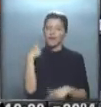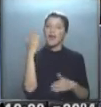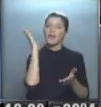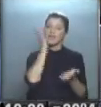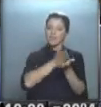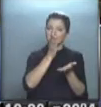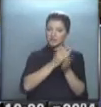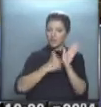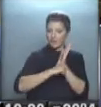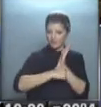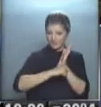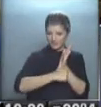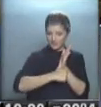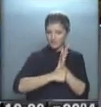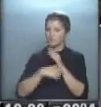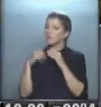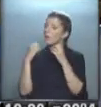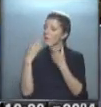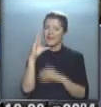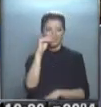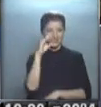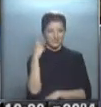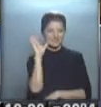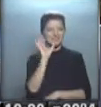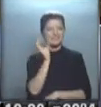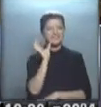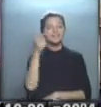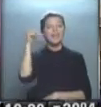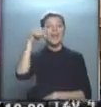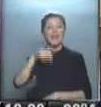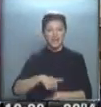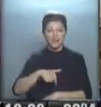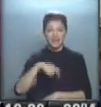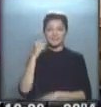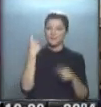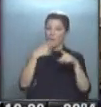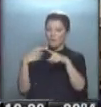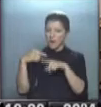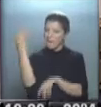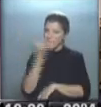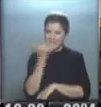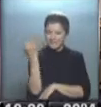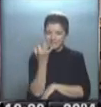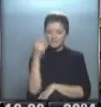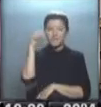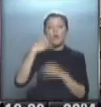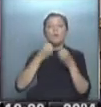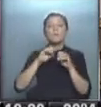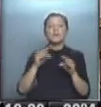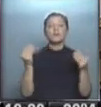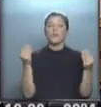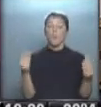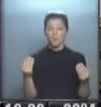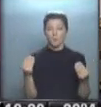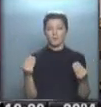otra vez. Buenas noches, Cecilia. Y estamos aquí donde se está realizando verdaderamente una fiesta. Esto comenzó con una recorrida que se